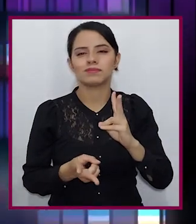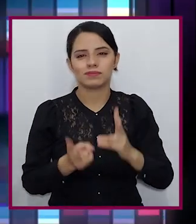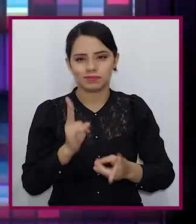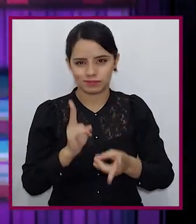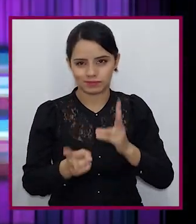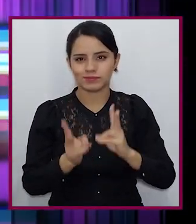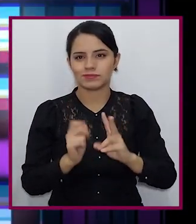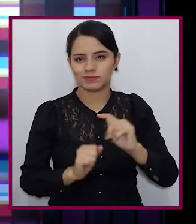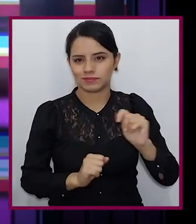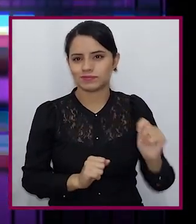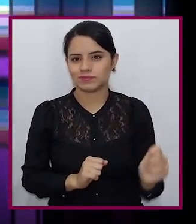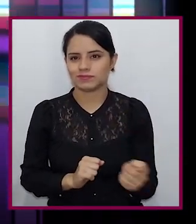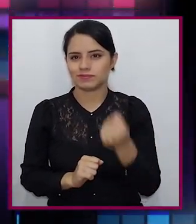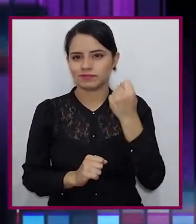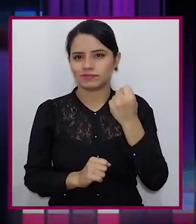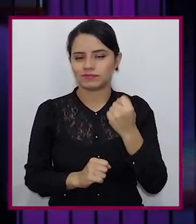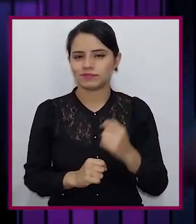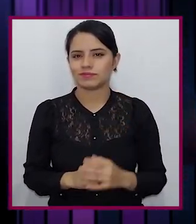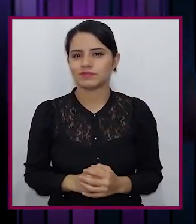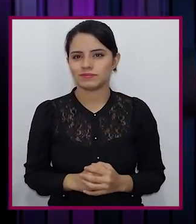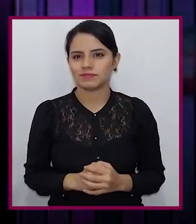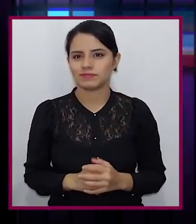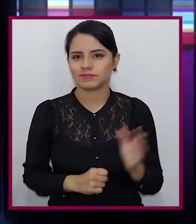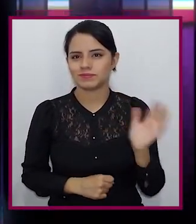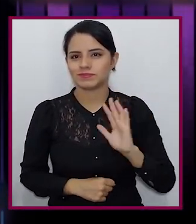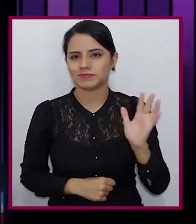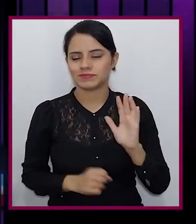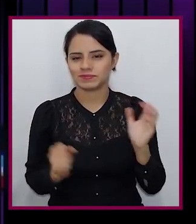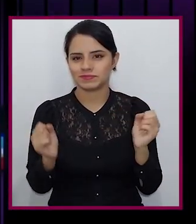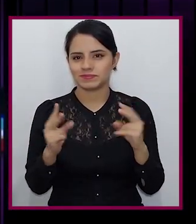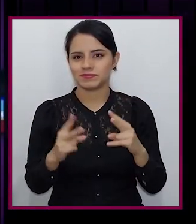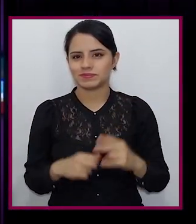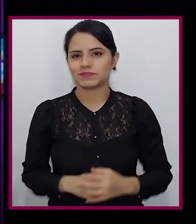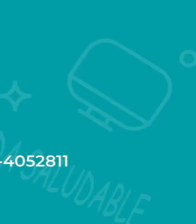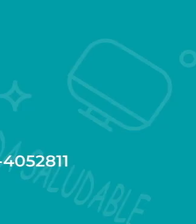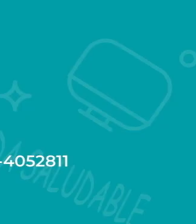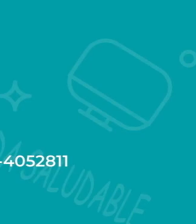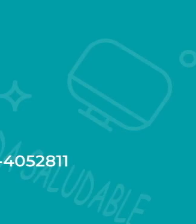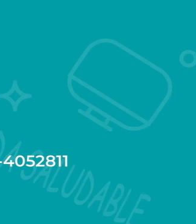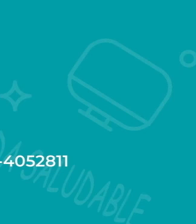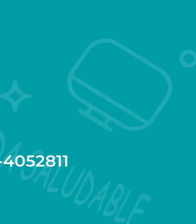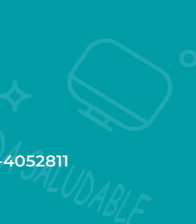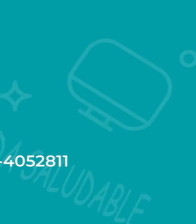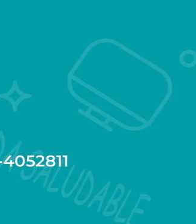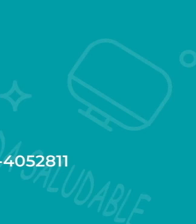el tecno cotorreo. ¡Hasta la próxima!